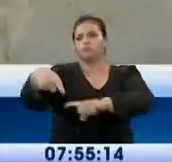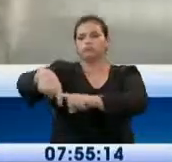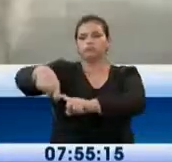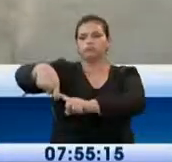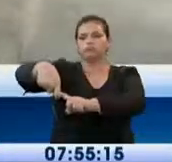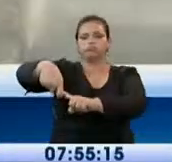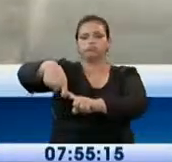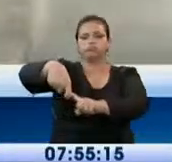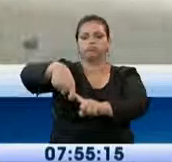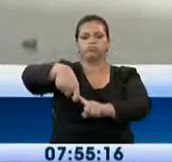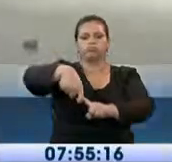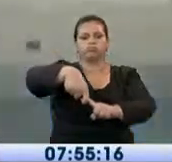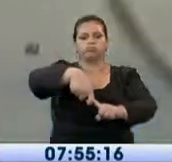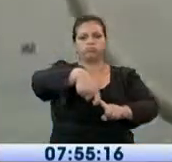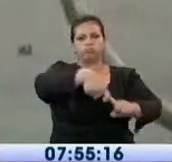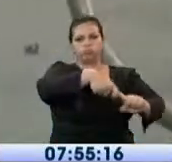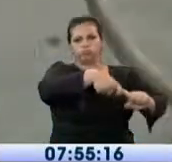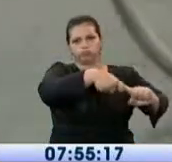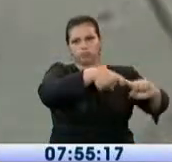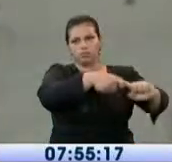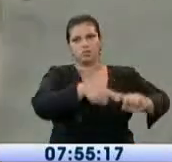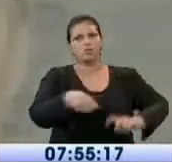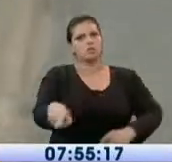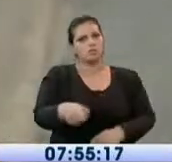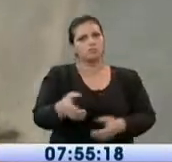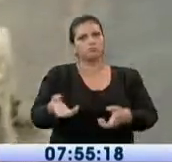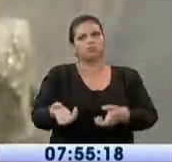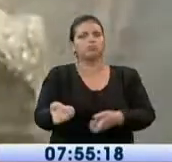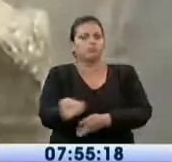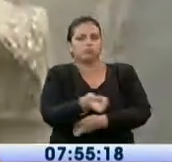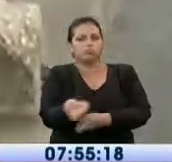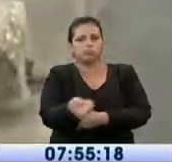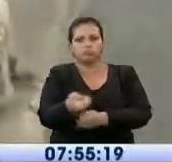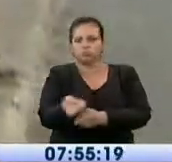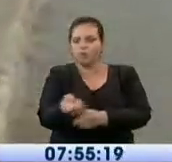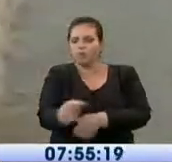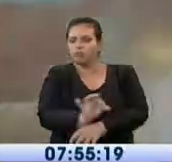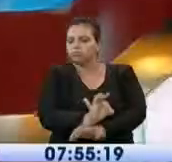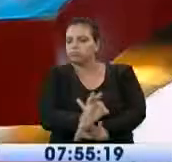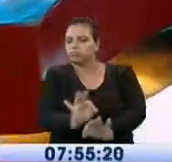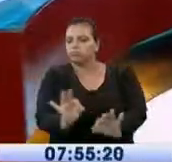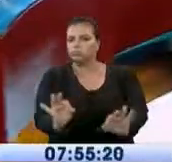bomberos limpió la calzada. Informó Rosalena Vázquez.